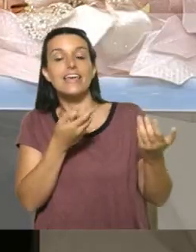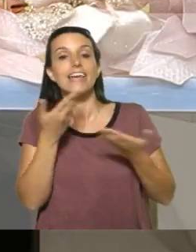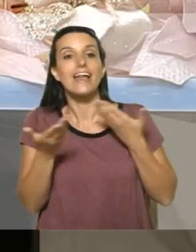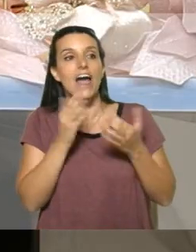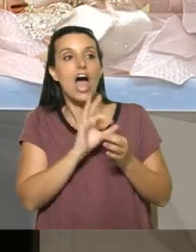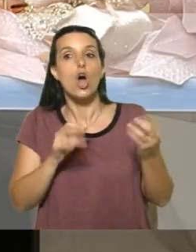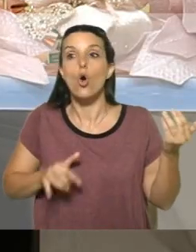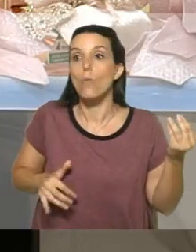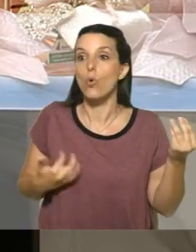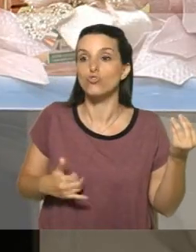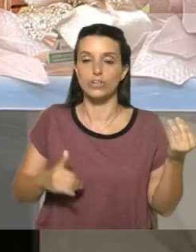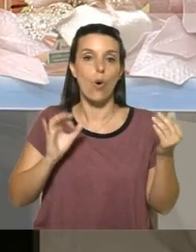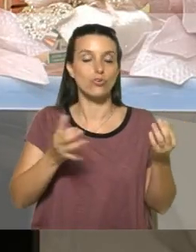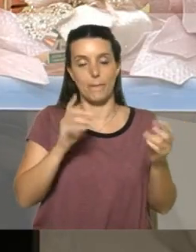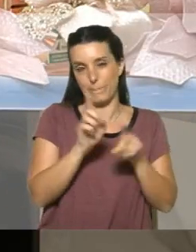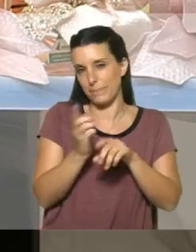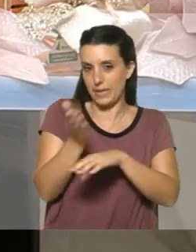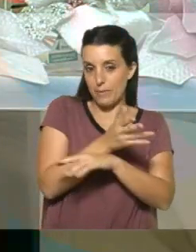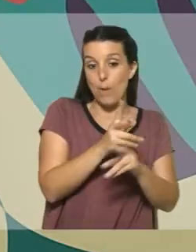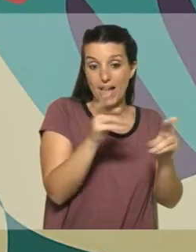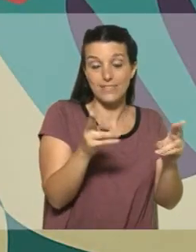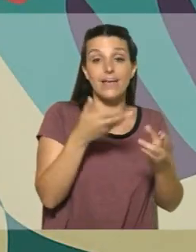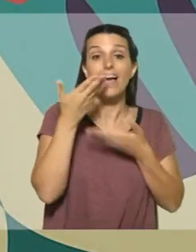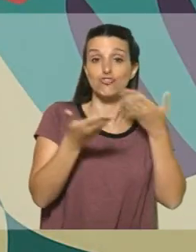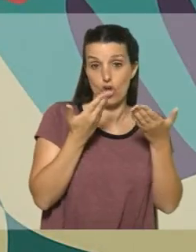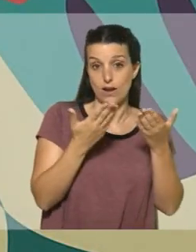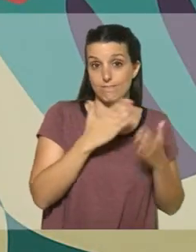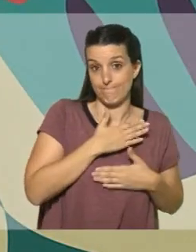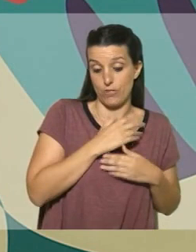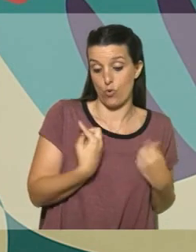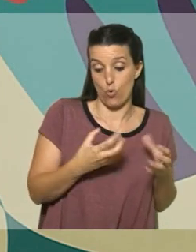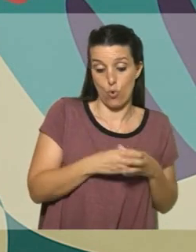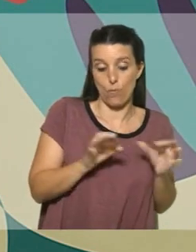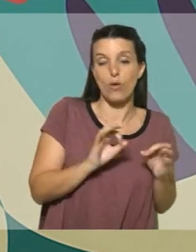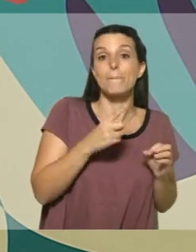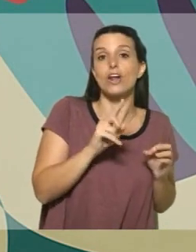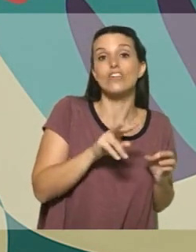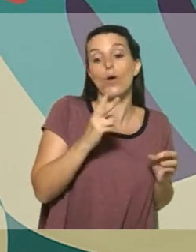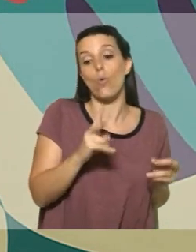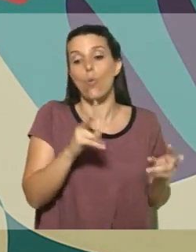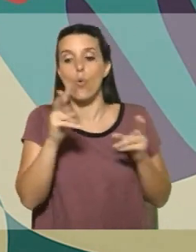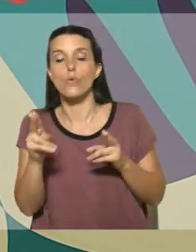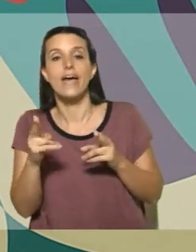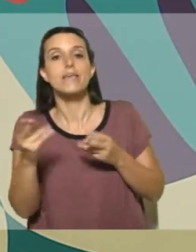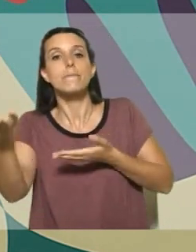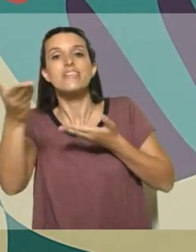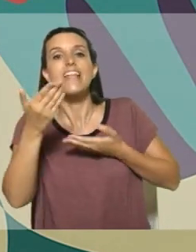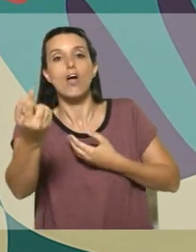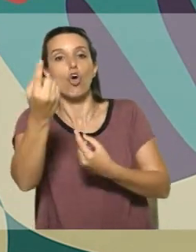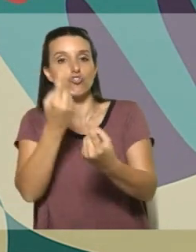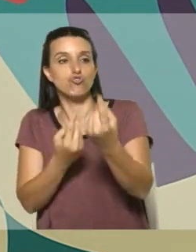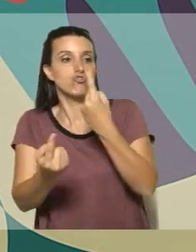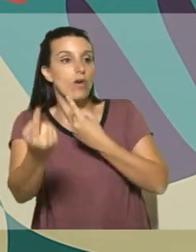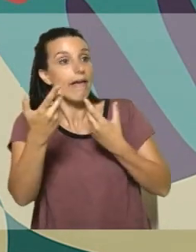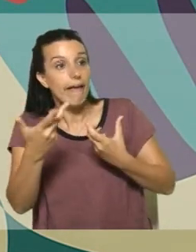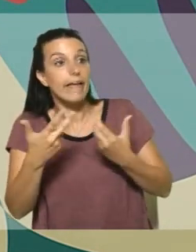la parte del show de estas canciones del disco que va a salir en el 2023 y a su vez también la segunda parte va a ser esta parte de improvisación con músicos que vayan cayendo y